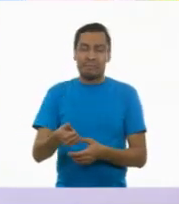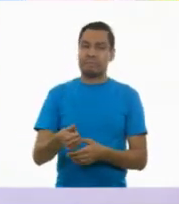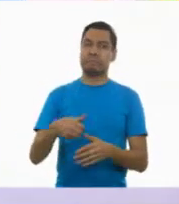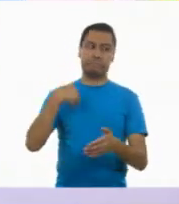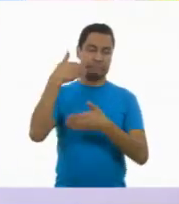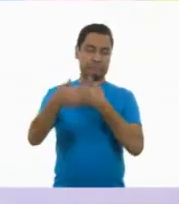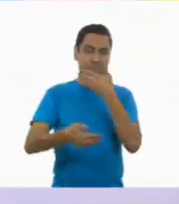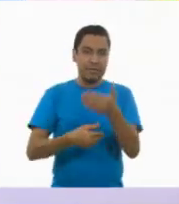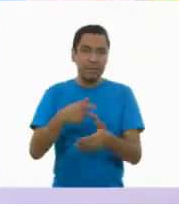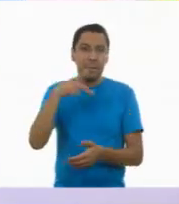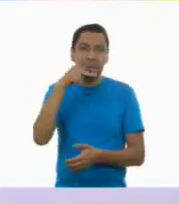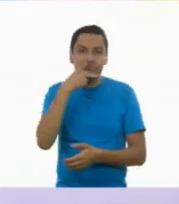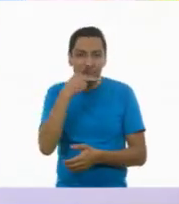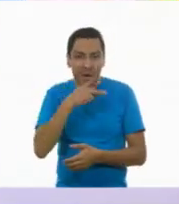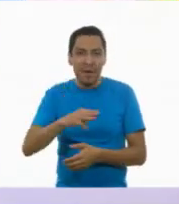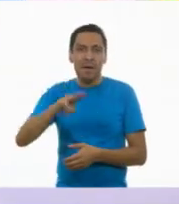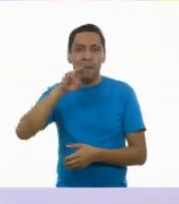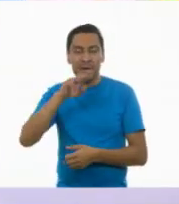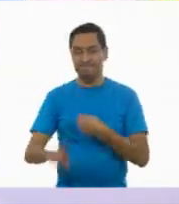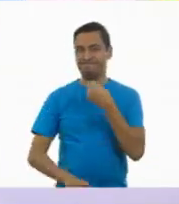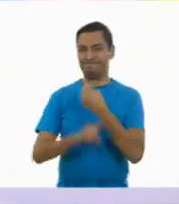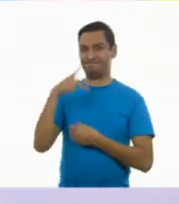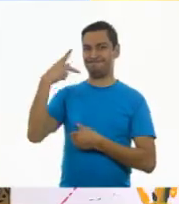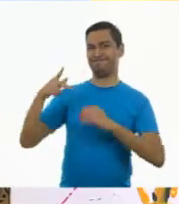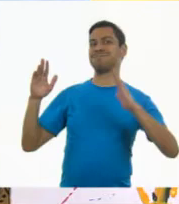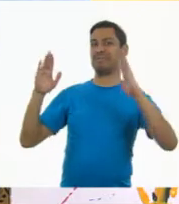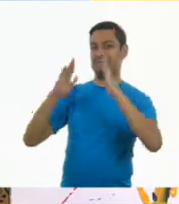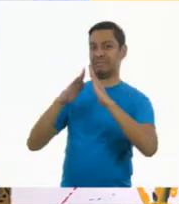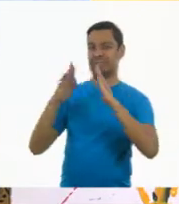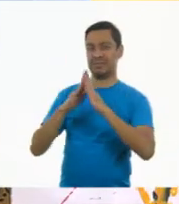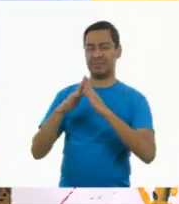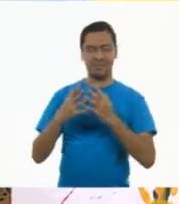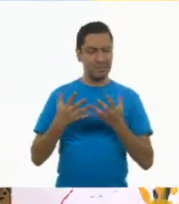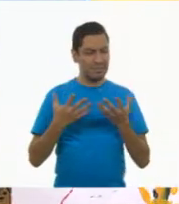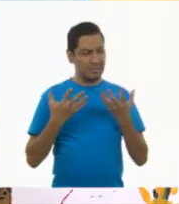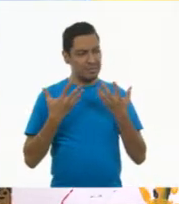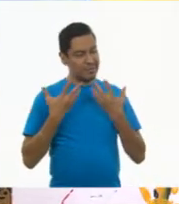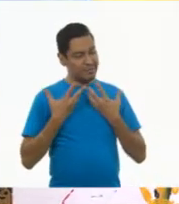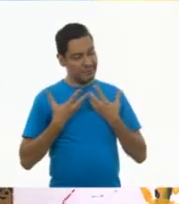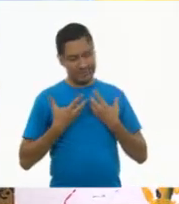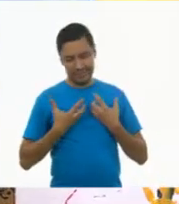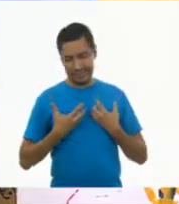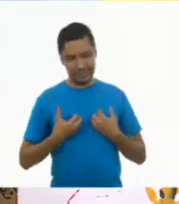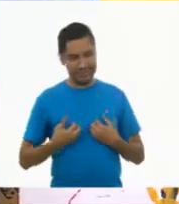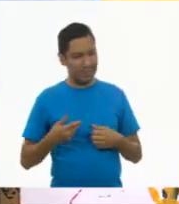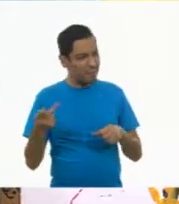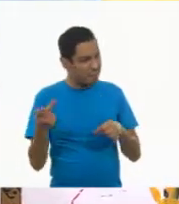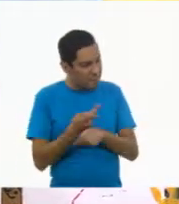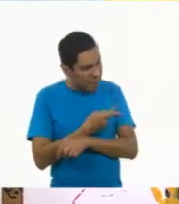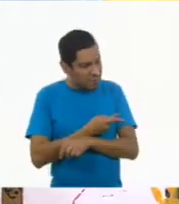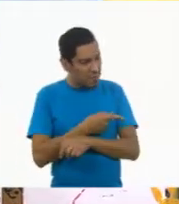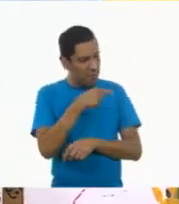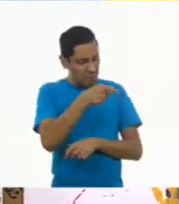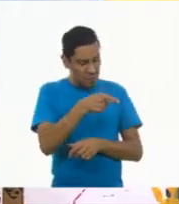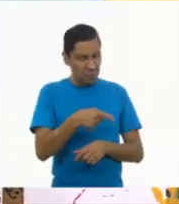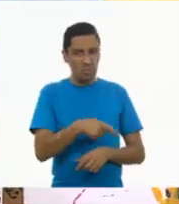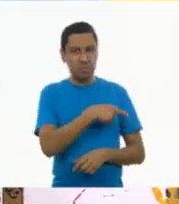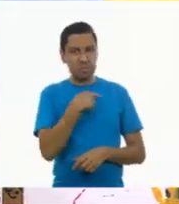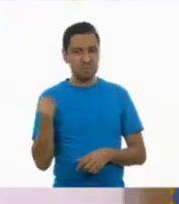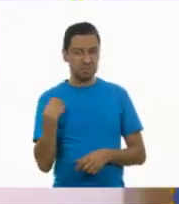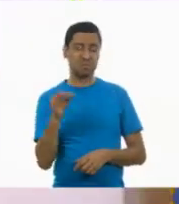mamá y a su papá porque se sentirán decepcionados de ella. Y es probable que se enojen mucho con